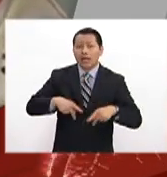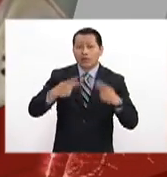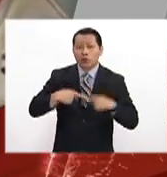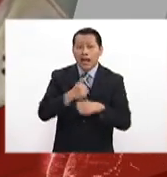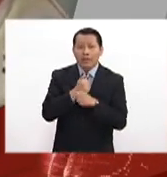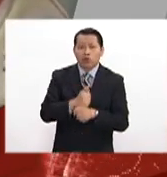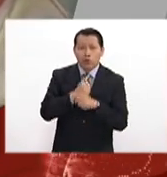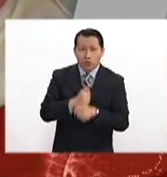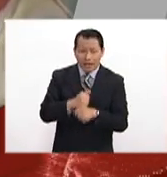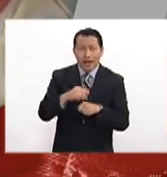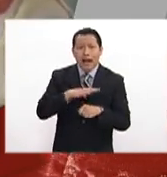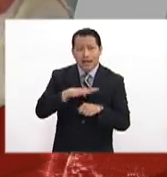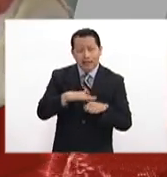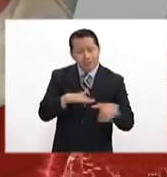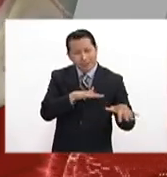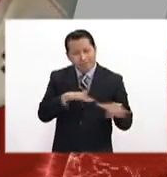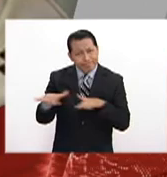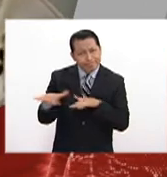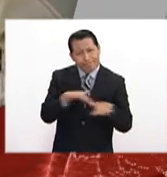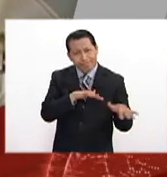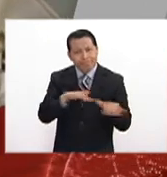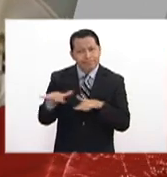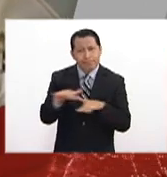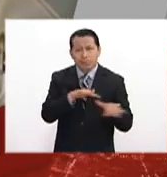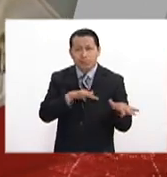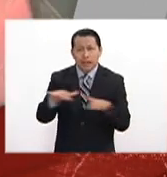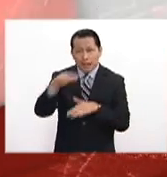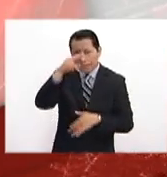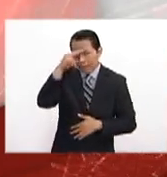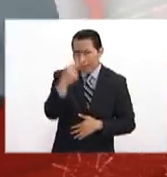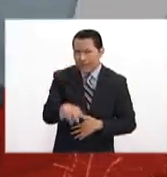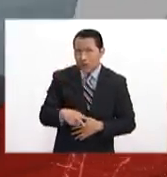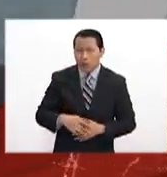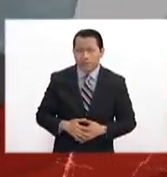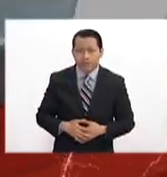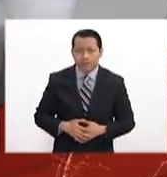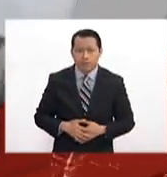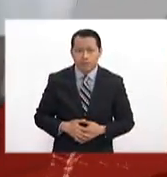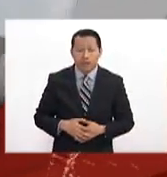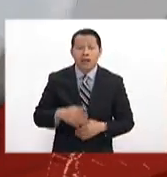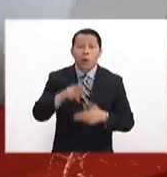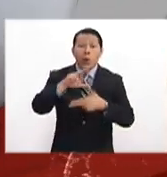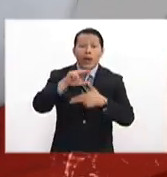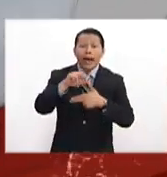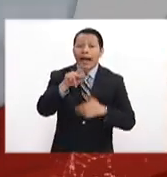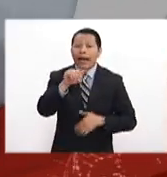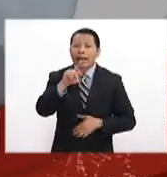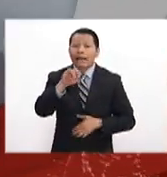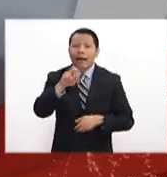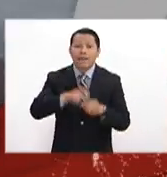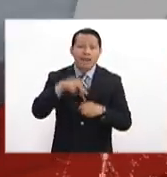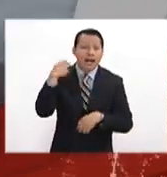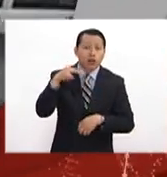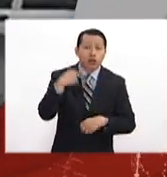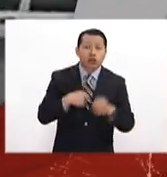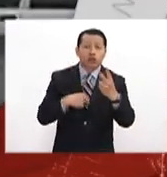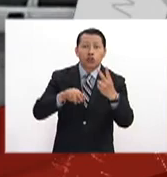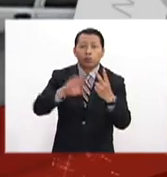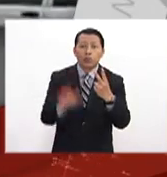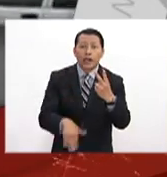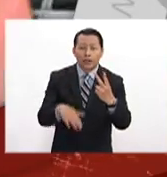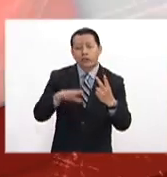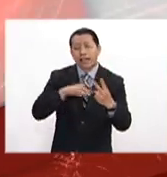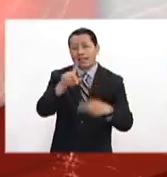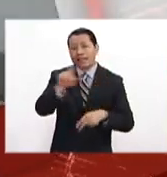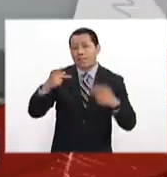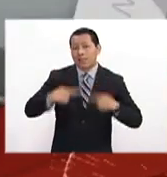del terremoto que ha azotado a México. El paso del huracán Katia en Veracruz deja 2 muertos y cientos de